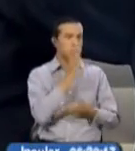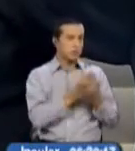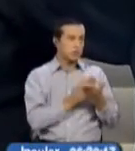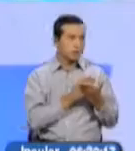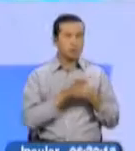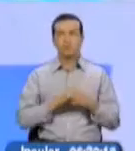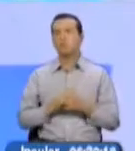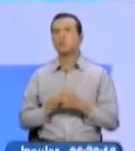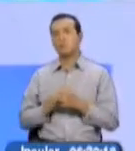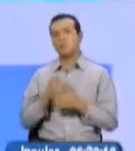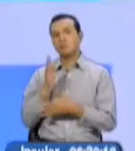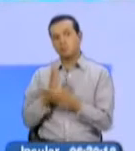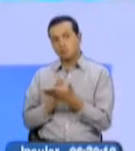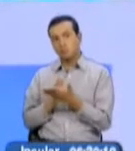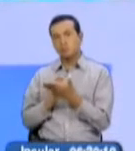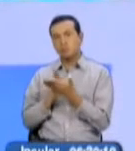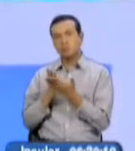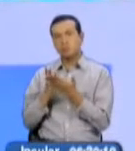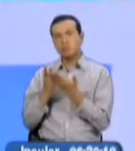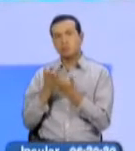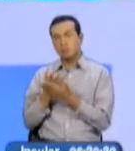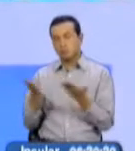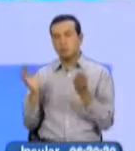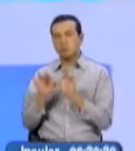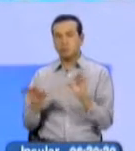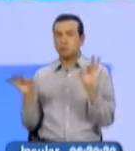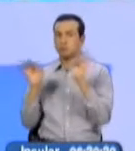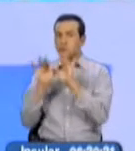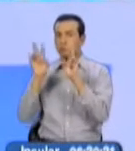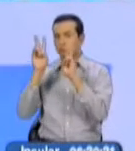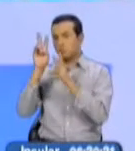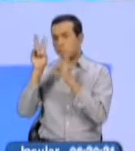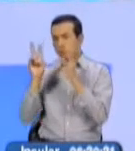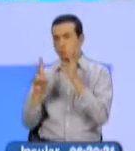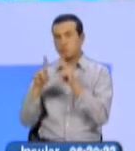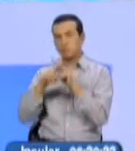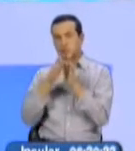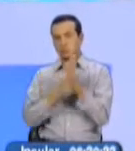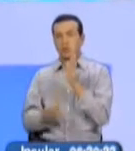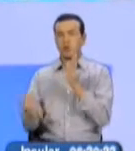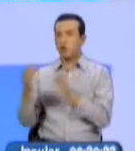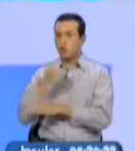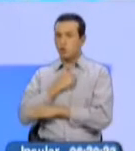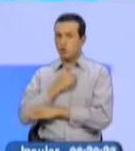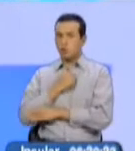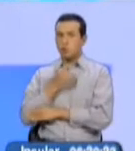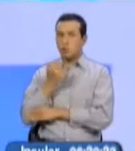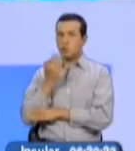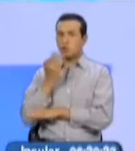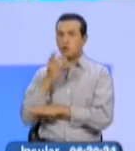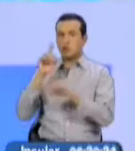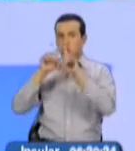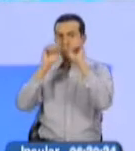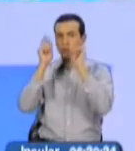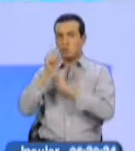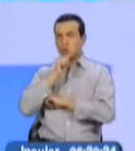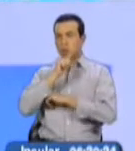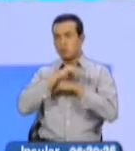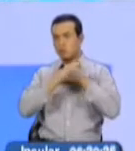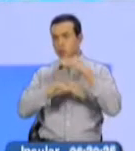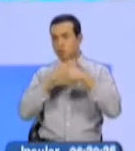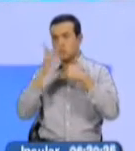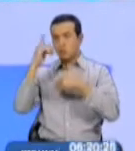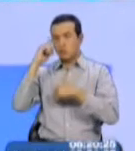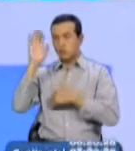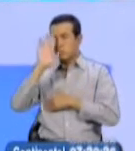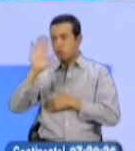puede ser mixtas en todo caso estamos hablando por iniciativa propia las privadas hasta que luego el